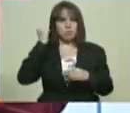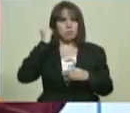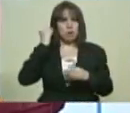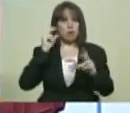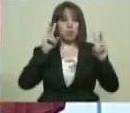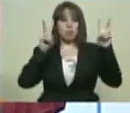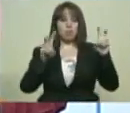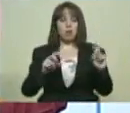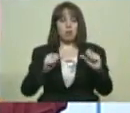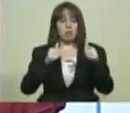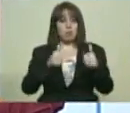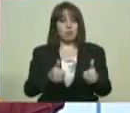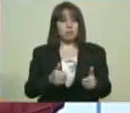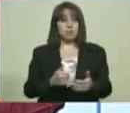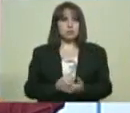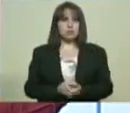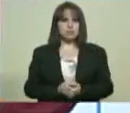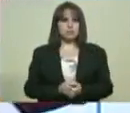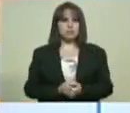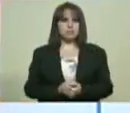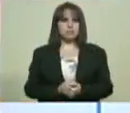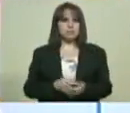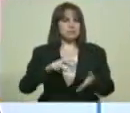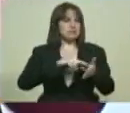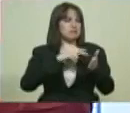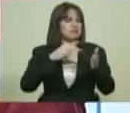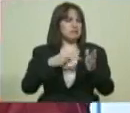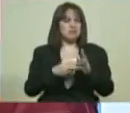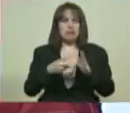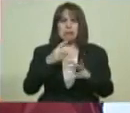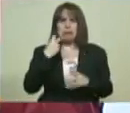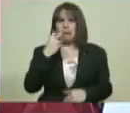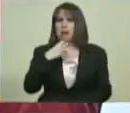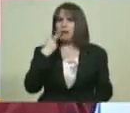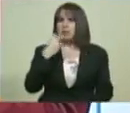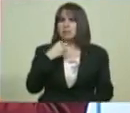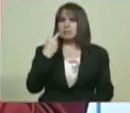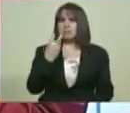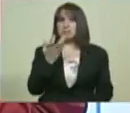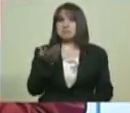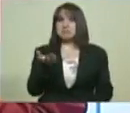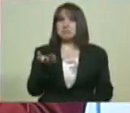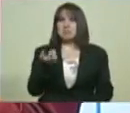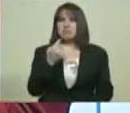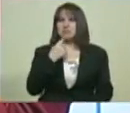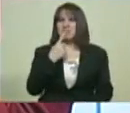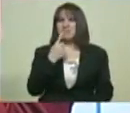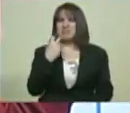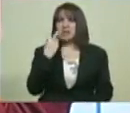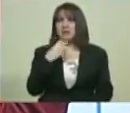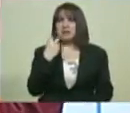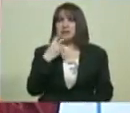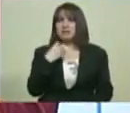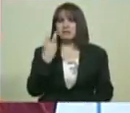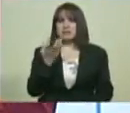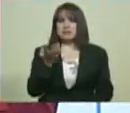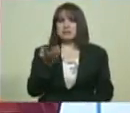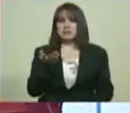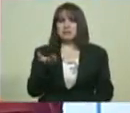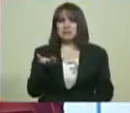nuevo comienzo, eso tiene una definición en inglés. ¿Cómo es que se le dice en inglés?